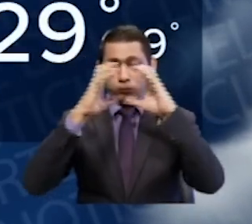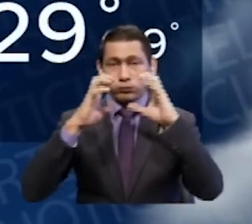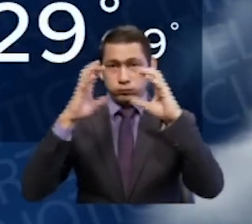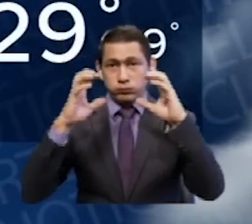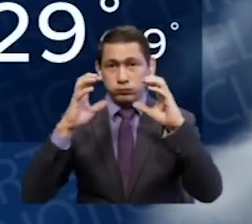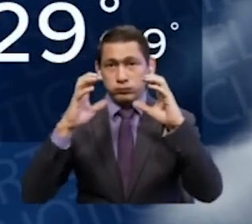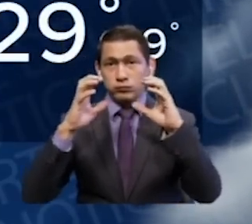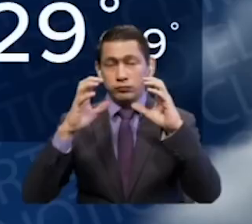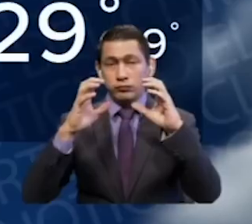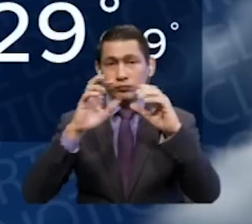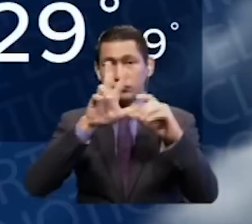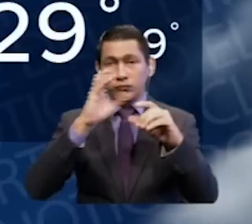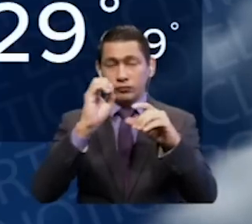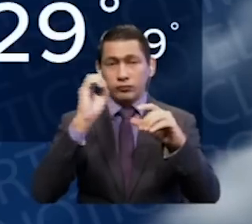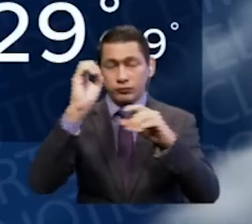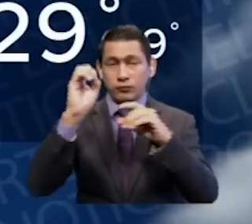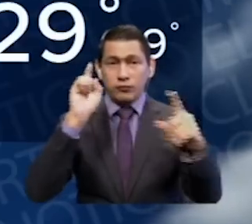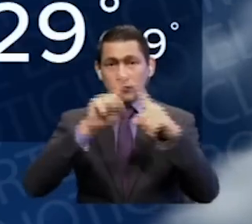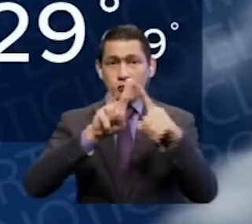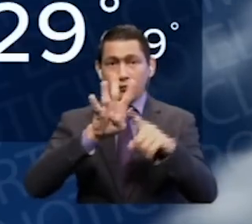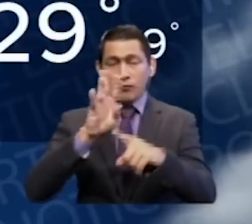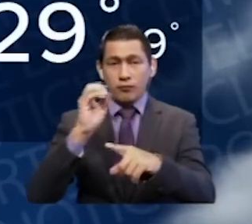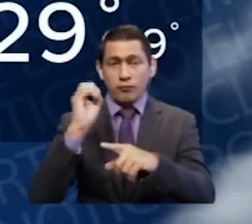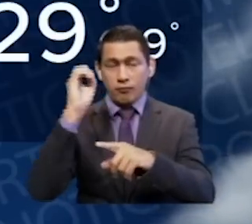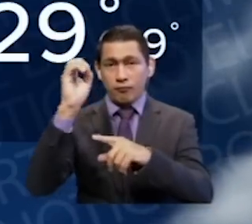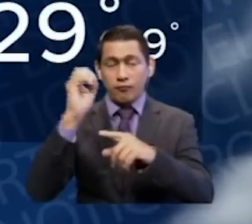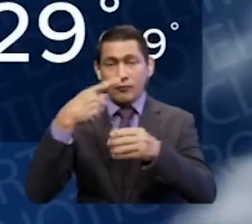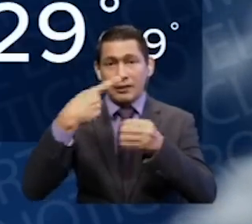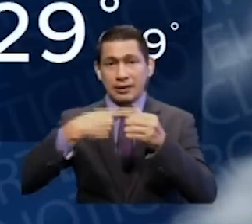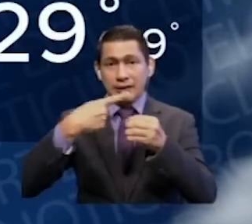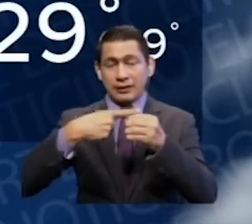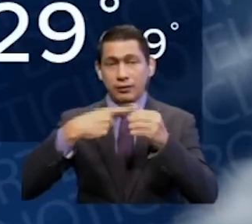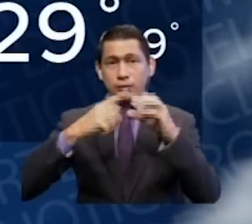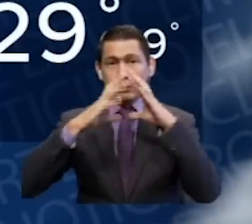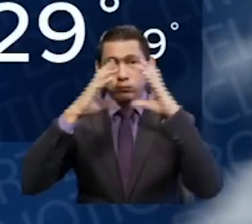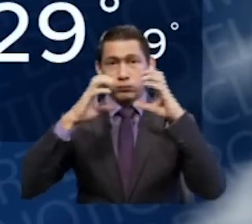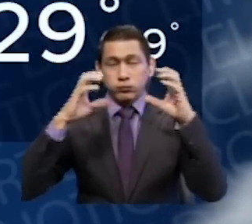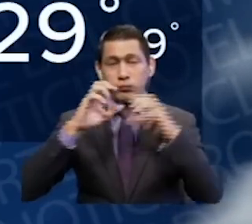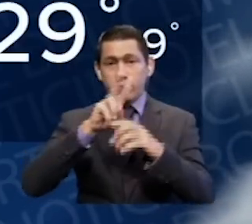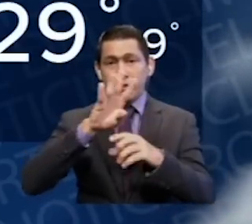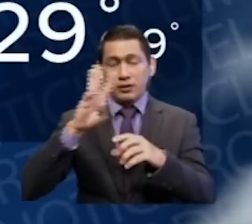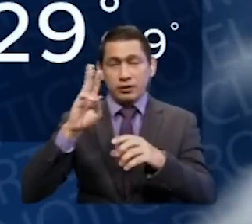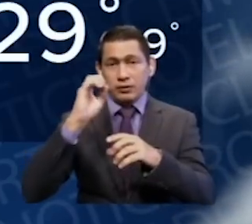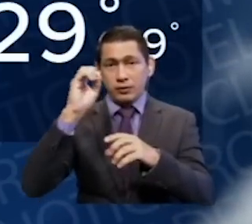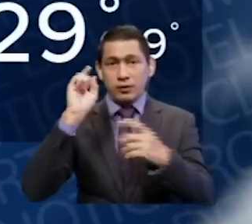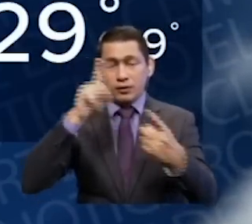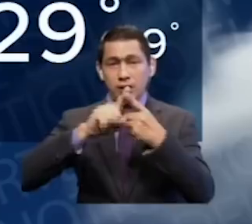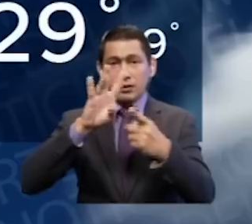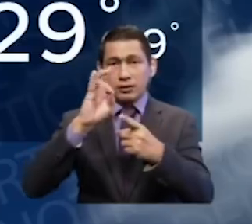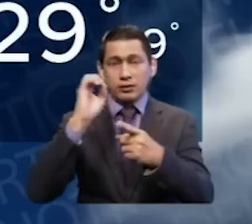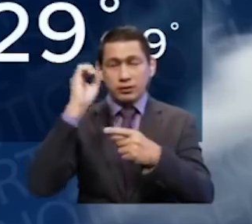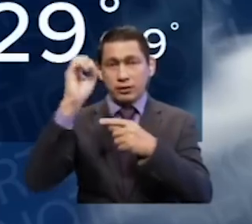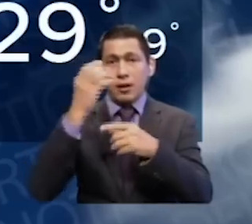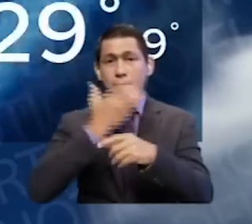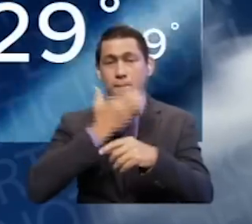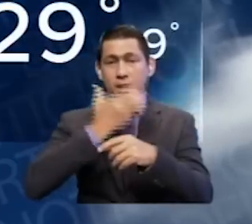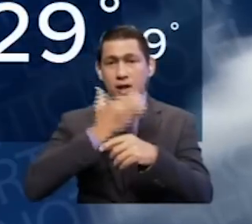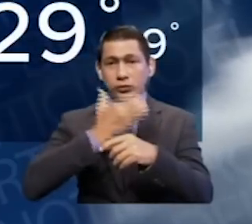también, 30 grados la máxima, 24 la mínima. Quito, parcialmente nublado, 26 la máxima, 7 la mínima.